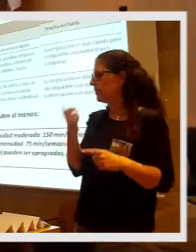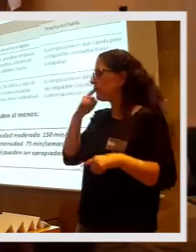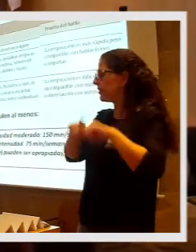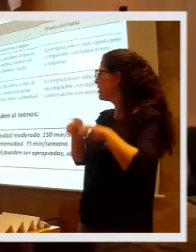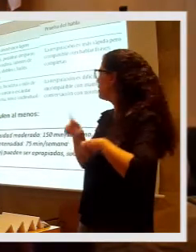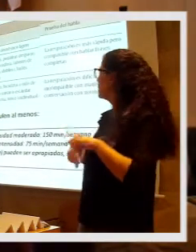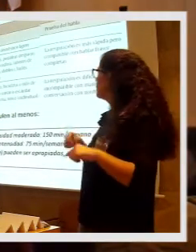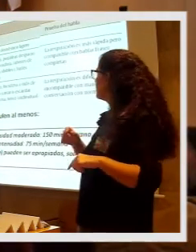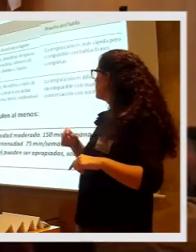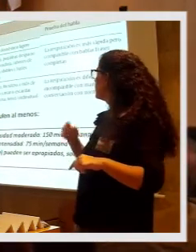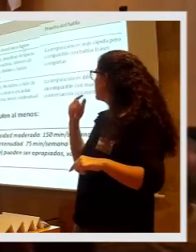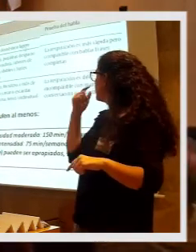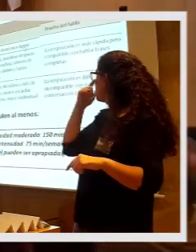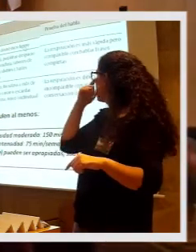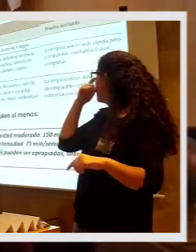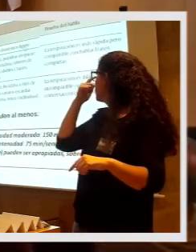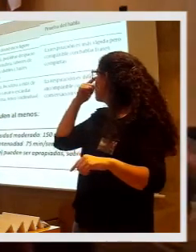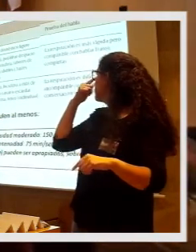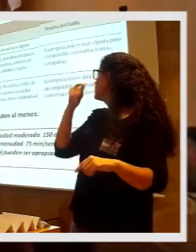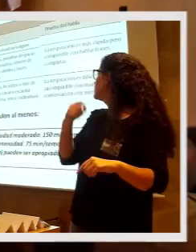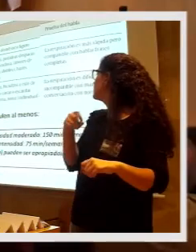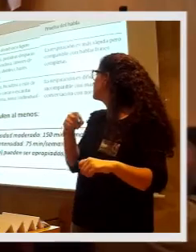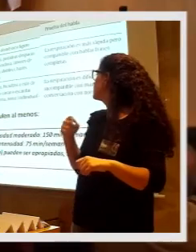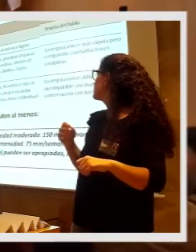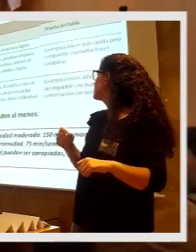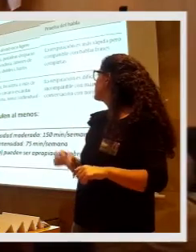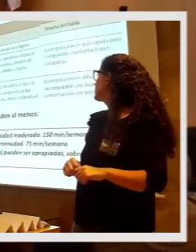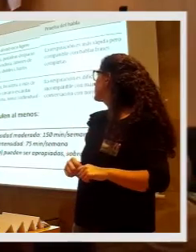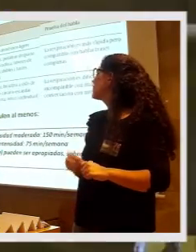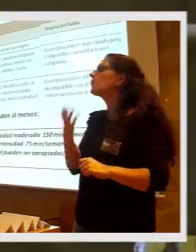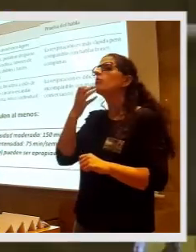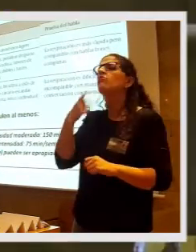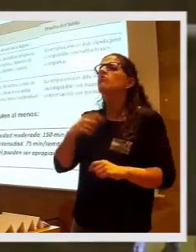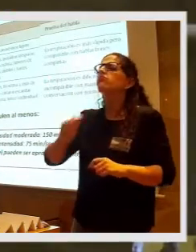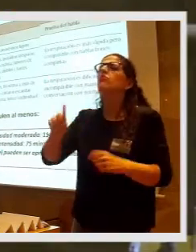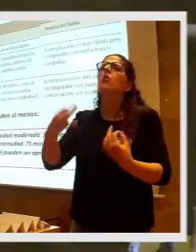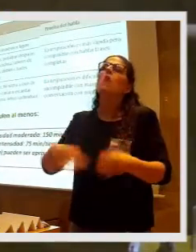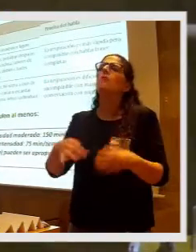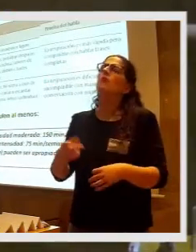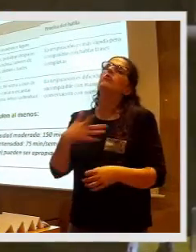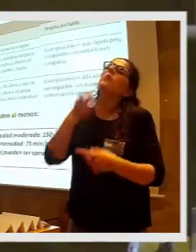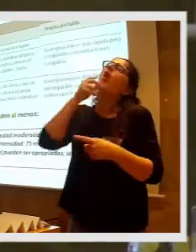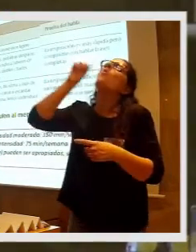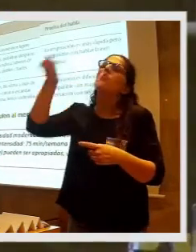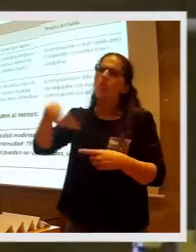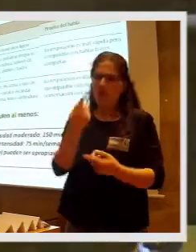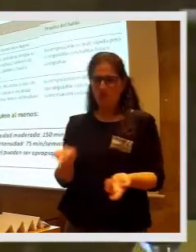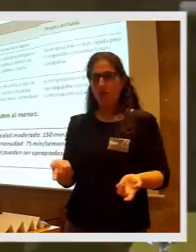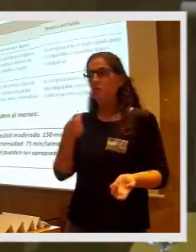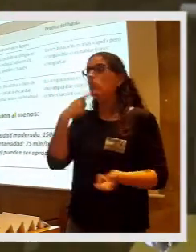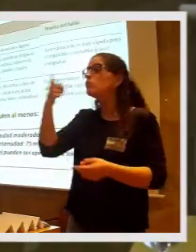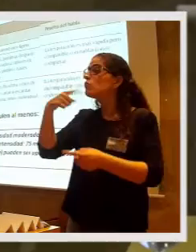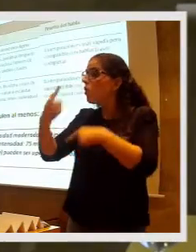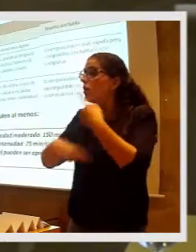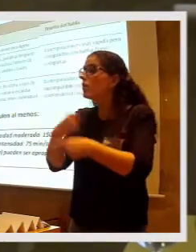fuera leve, pues caminar, por ejemplo, pues deberíamos al menos realizar 60 minutos diarios. Y os aseguro que no es difícil, y cuando lo hacéis, muchos